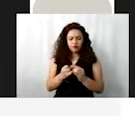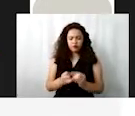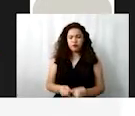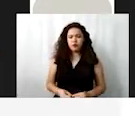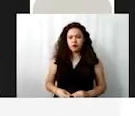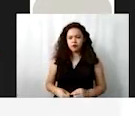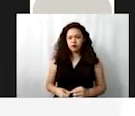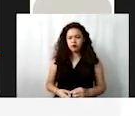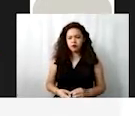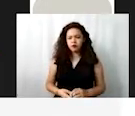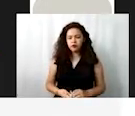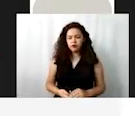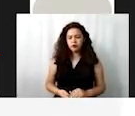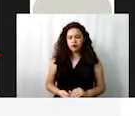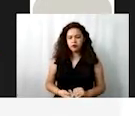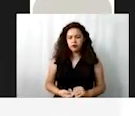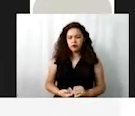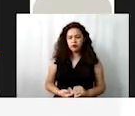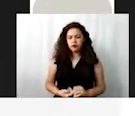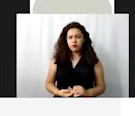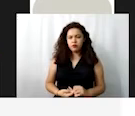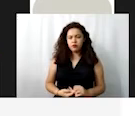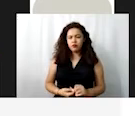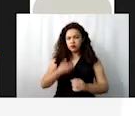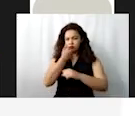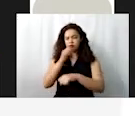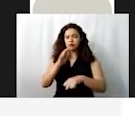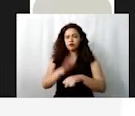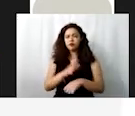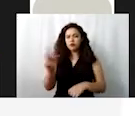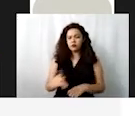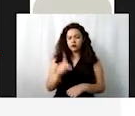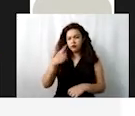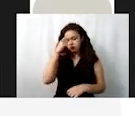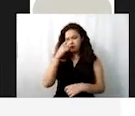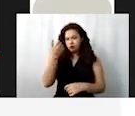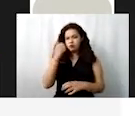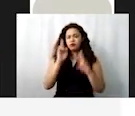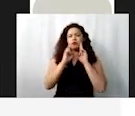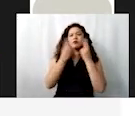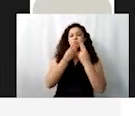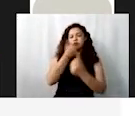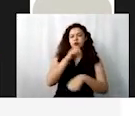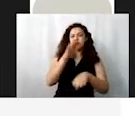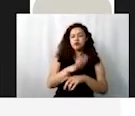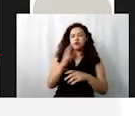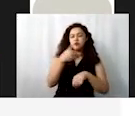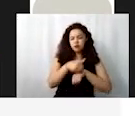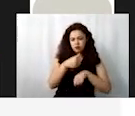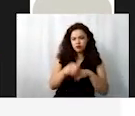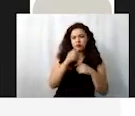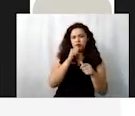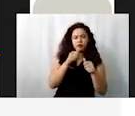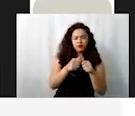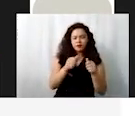Normalmente en la administración pública, a cada unidad administrativa se le asigna una clave, una codificación, y esto